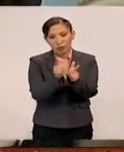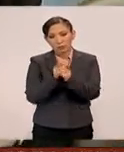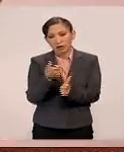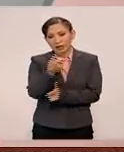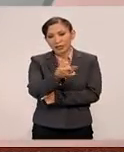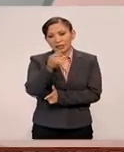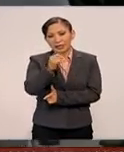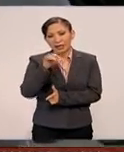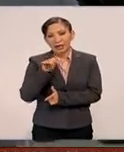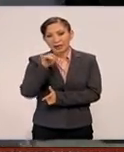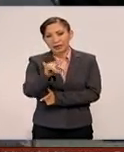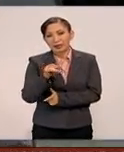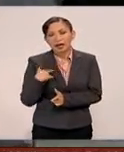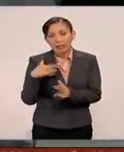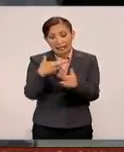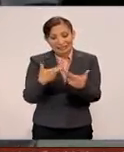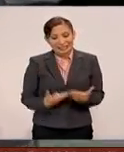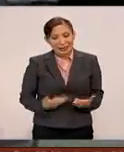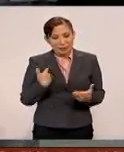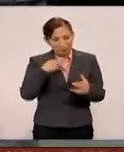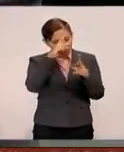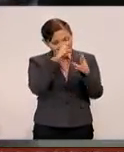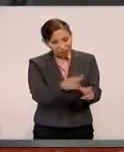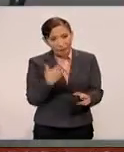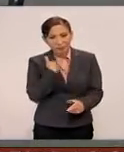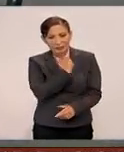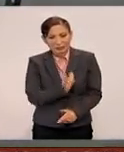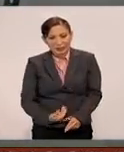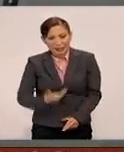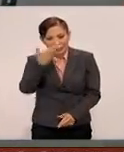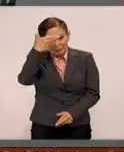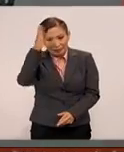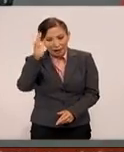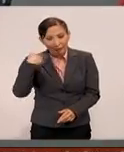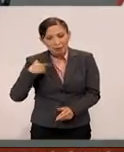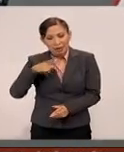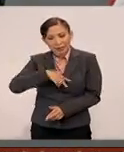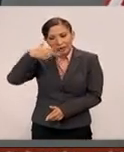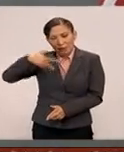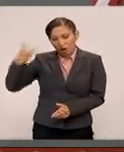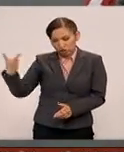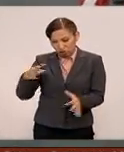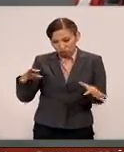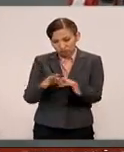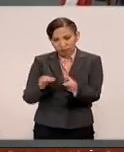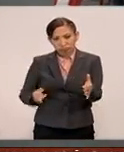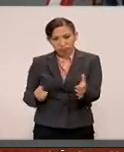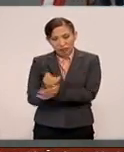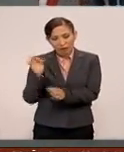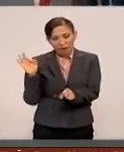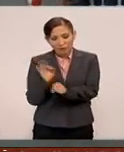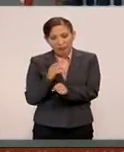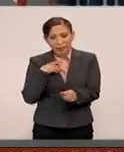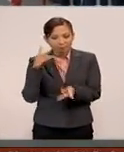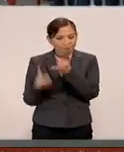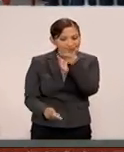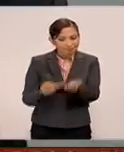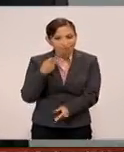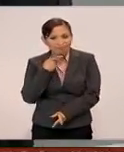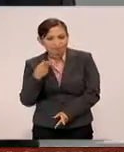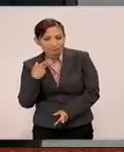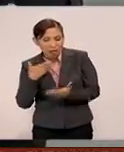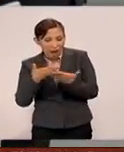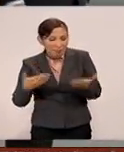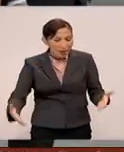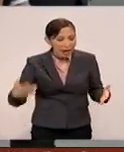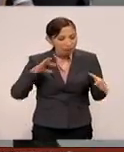GIEI. Reciben con honores a Enrique Peña Nieto en Dinamarca. Ratifican ambas naciones su decisión de fortalecer el diálogo político,